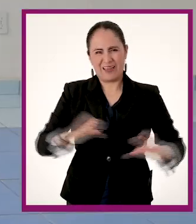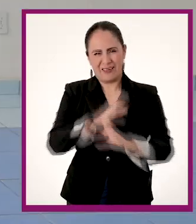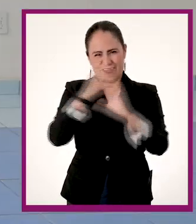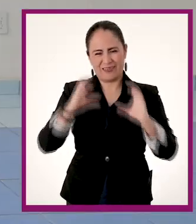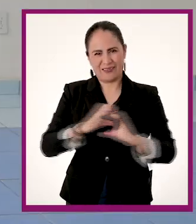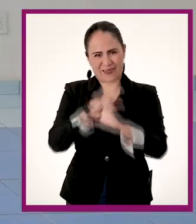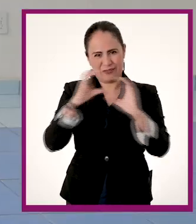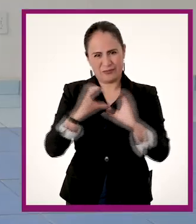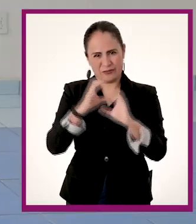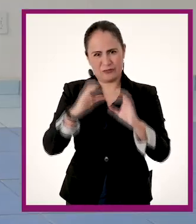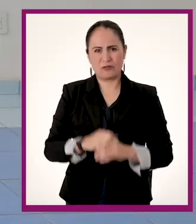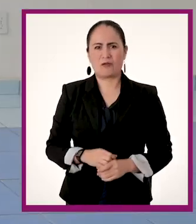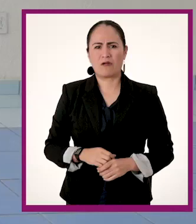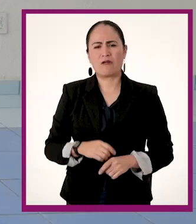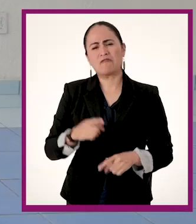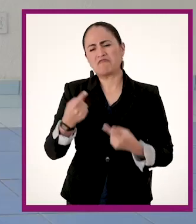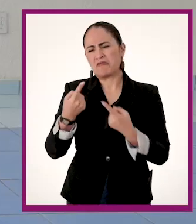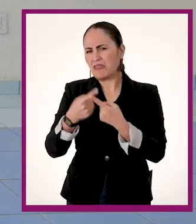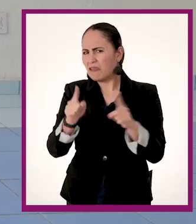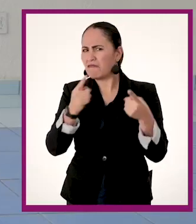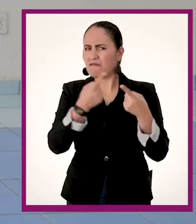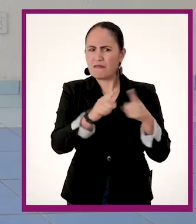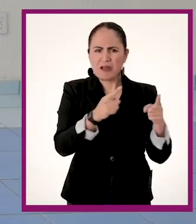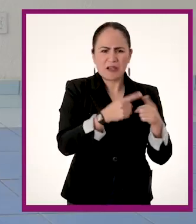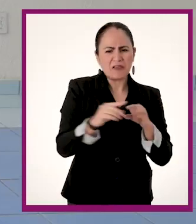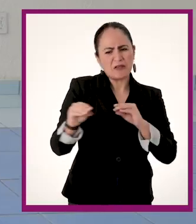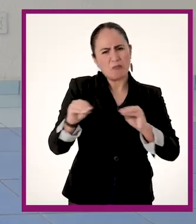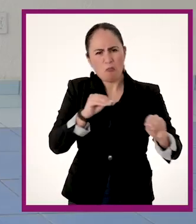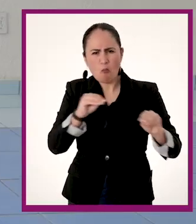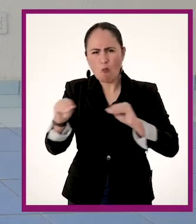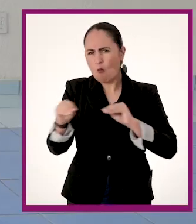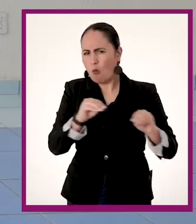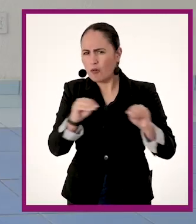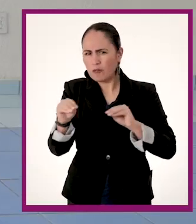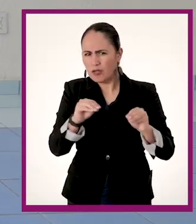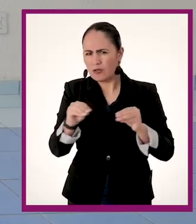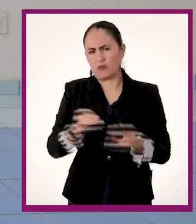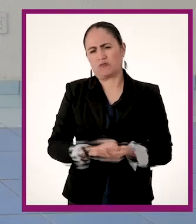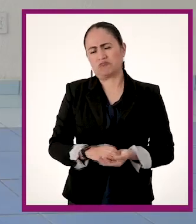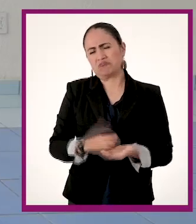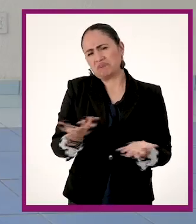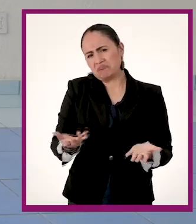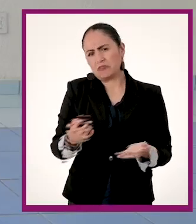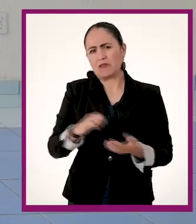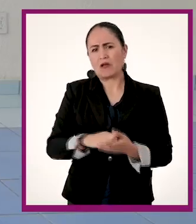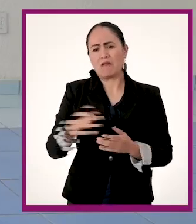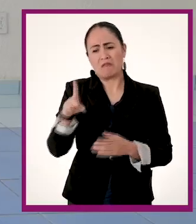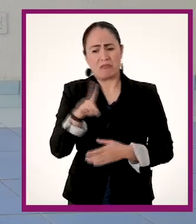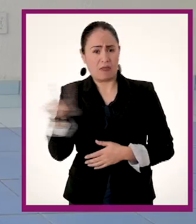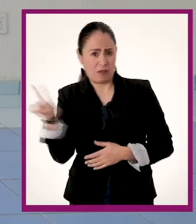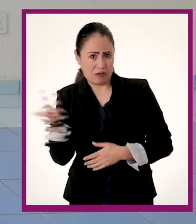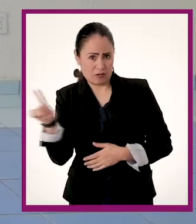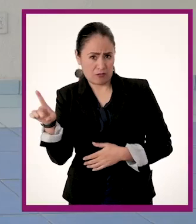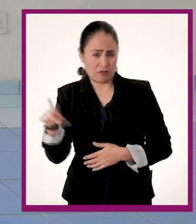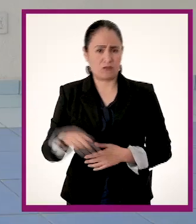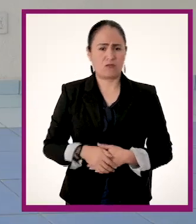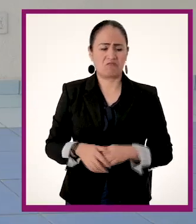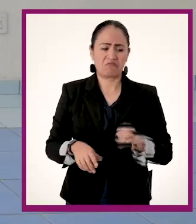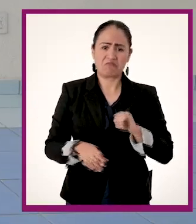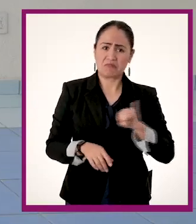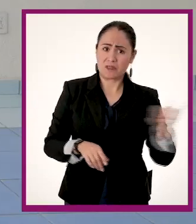Esta canción puede tener diferentes variantes de movimiento. Lo podemos realizar hacia el lado